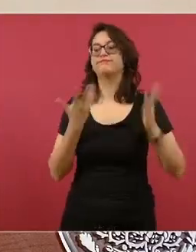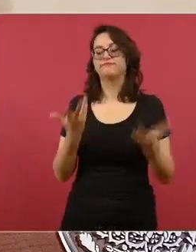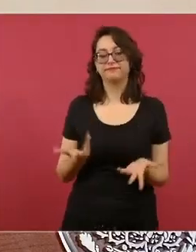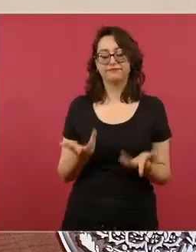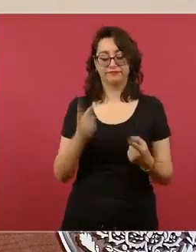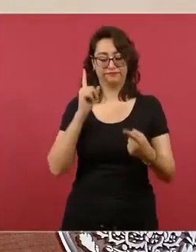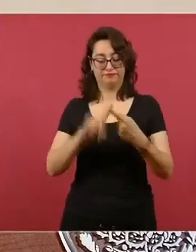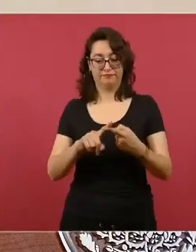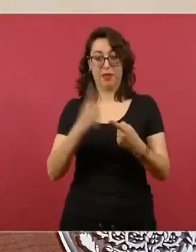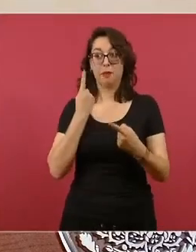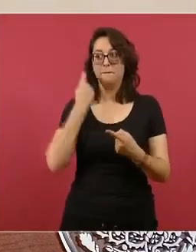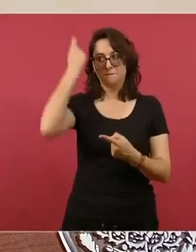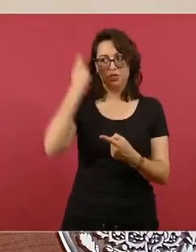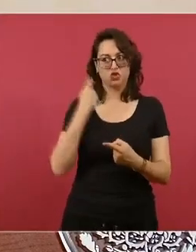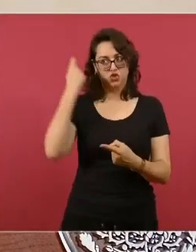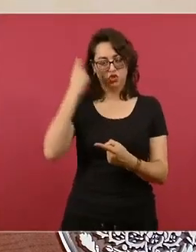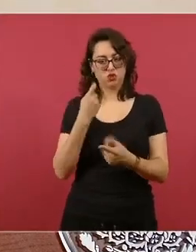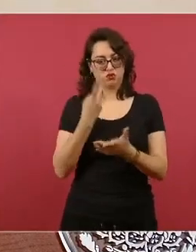va a ser universal.